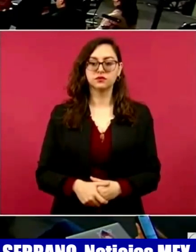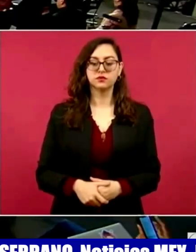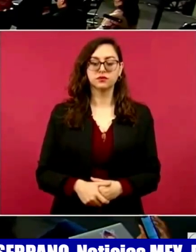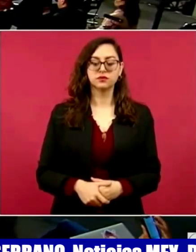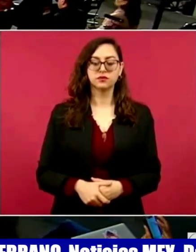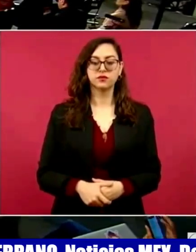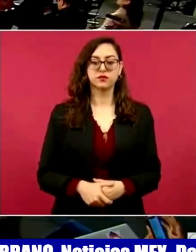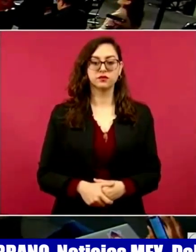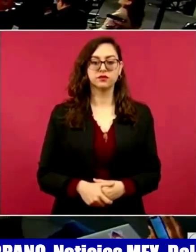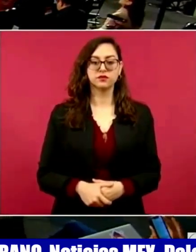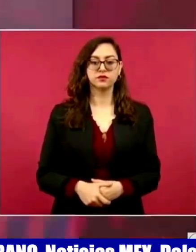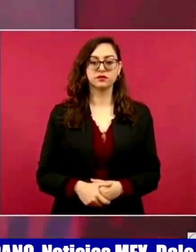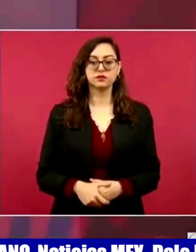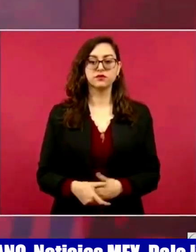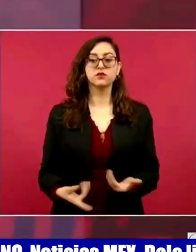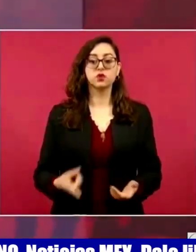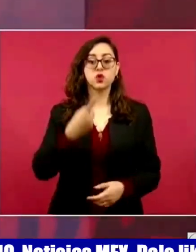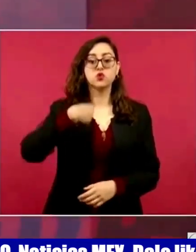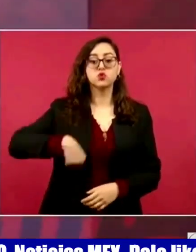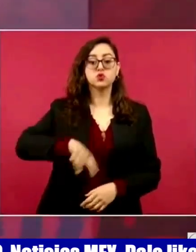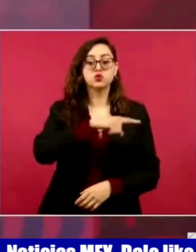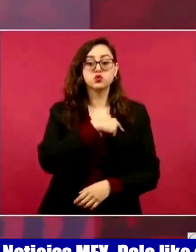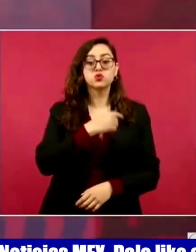que se busca es que no haya impunidad,